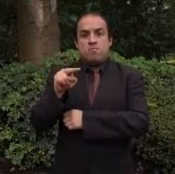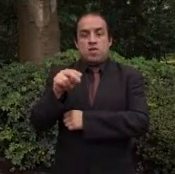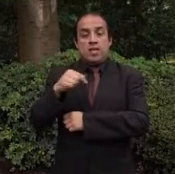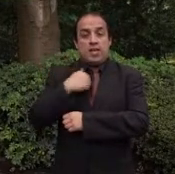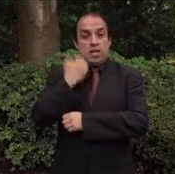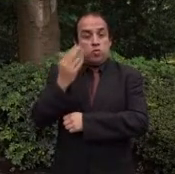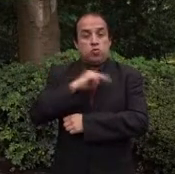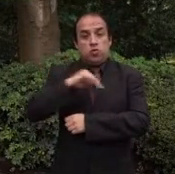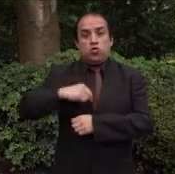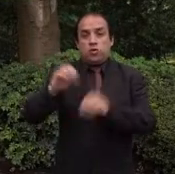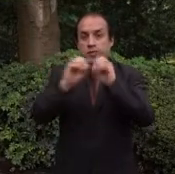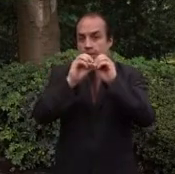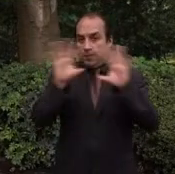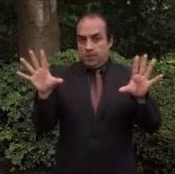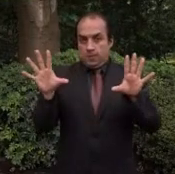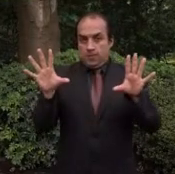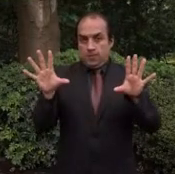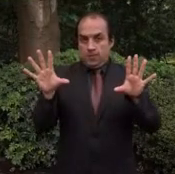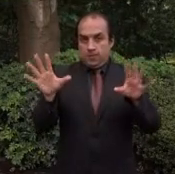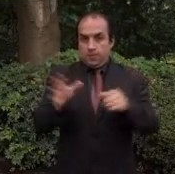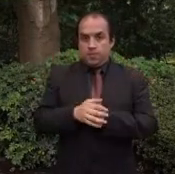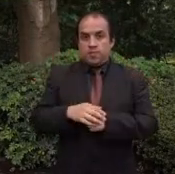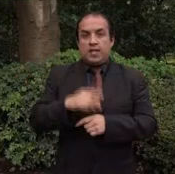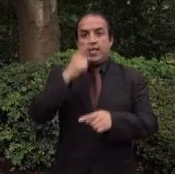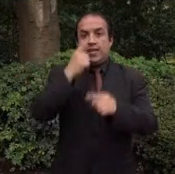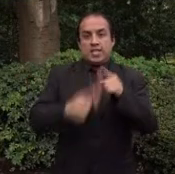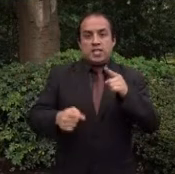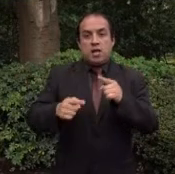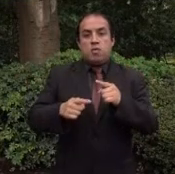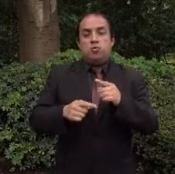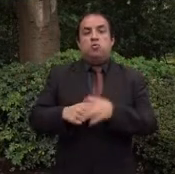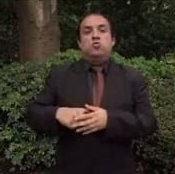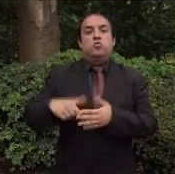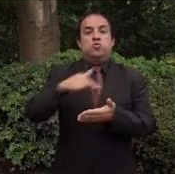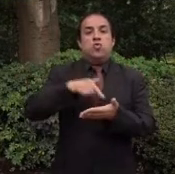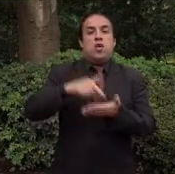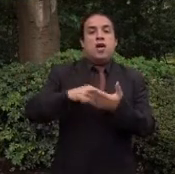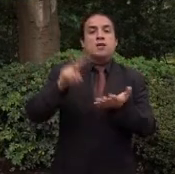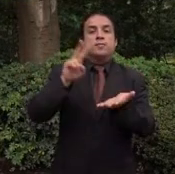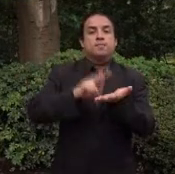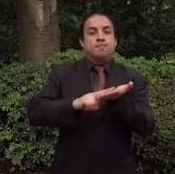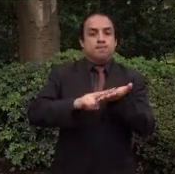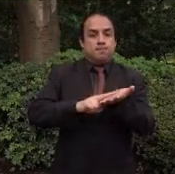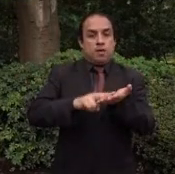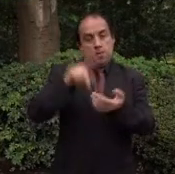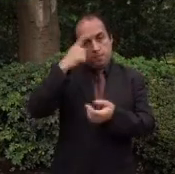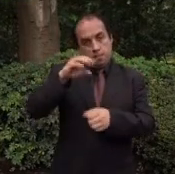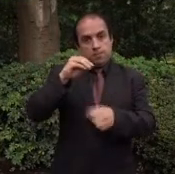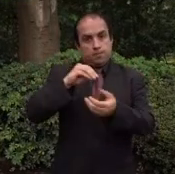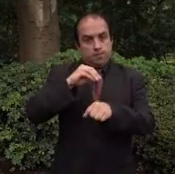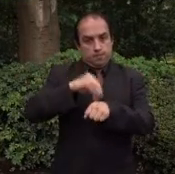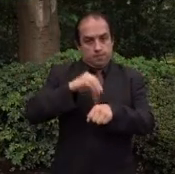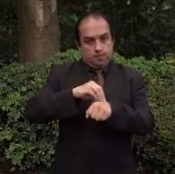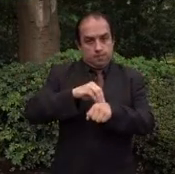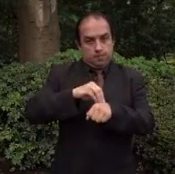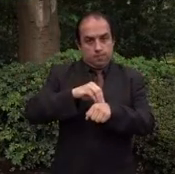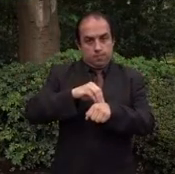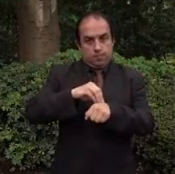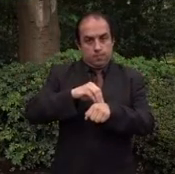quede absolutamente claro, estamos quitando espacios verdes para poner